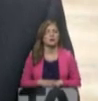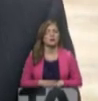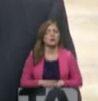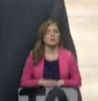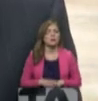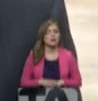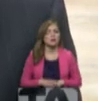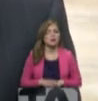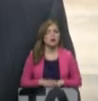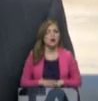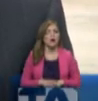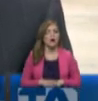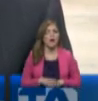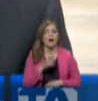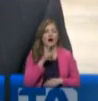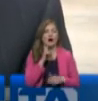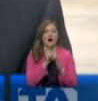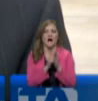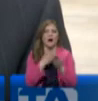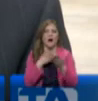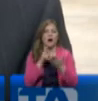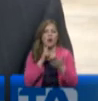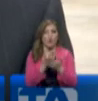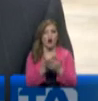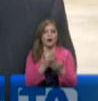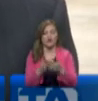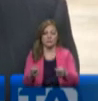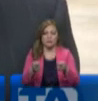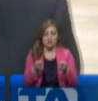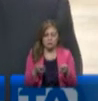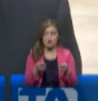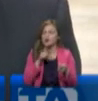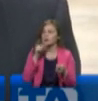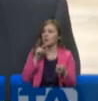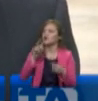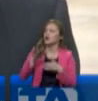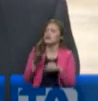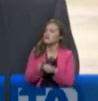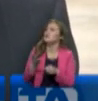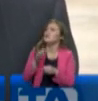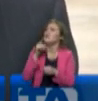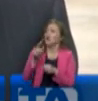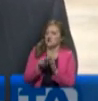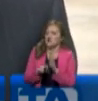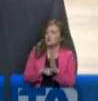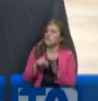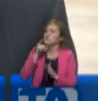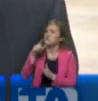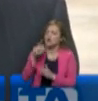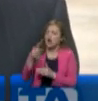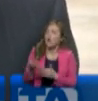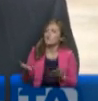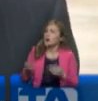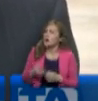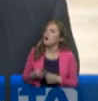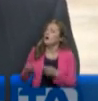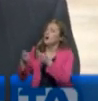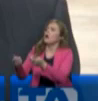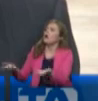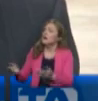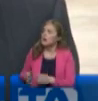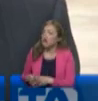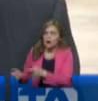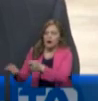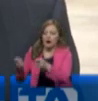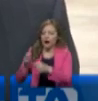no está muy completo, mandamos a aclarar. Apenas el recurrente cumpla con los